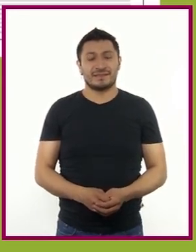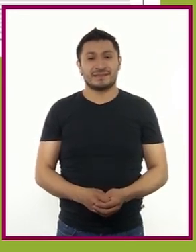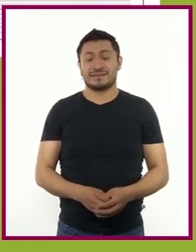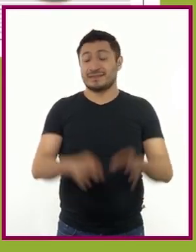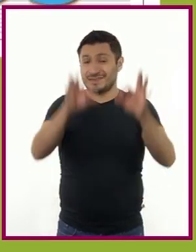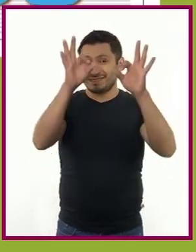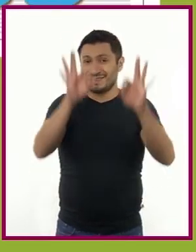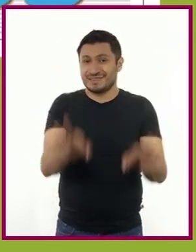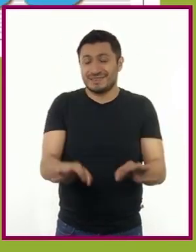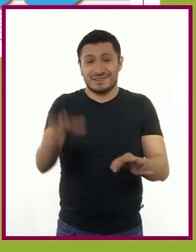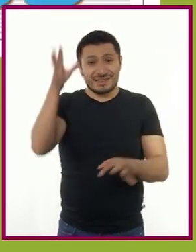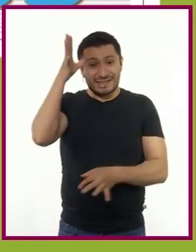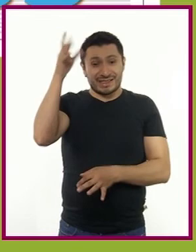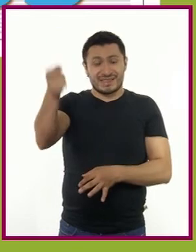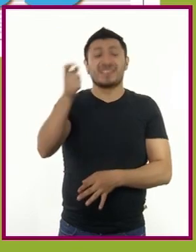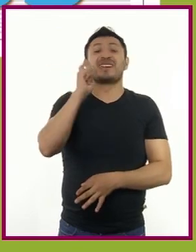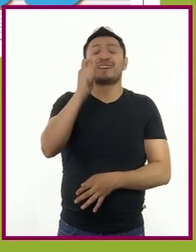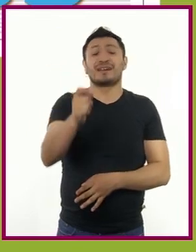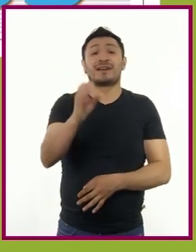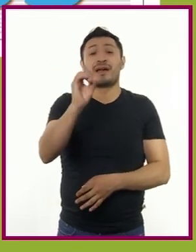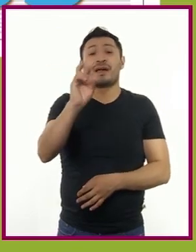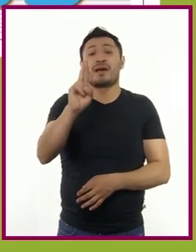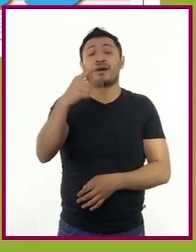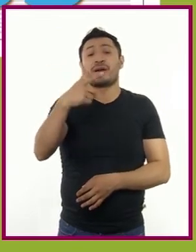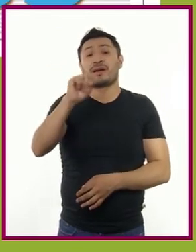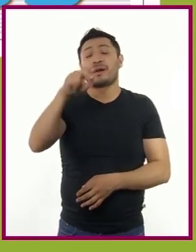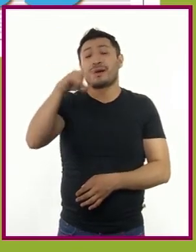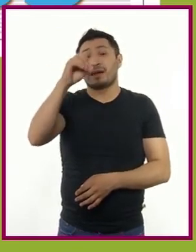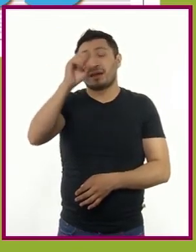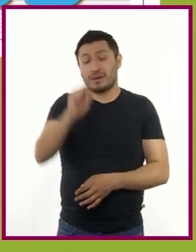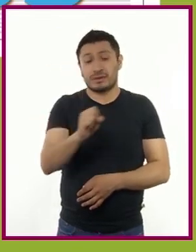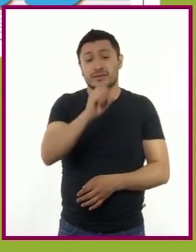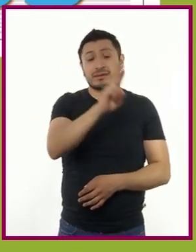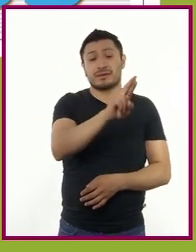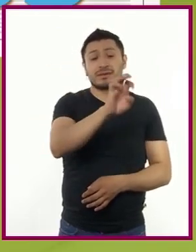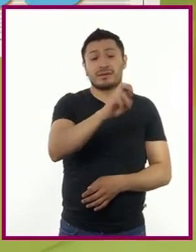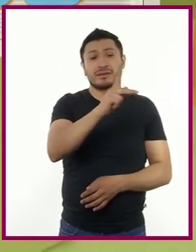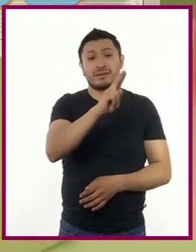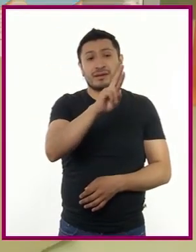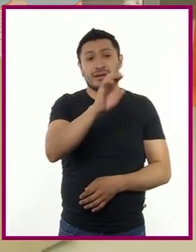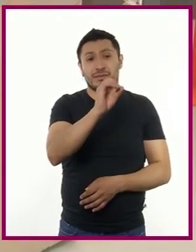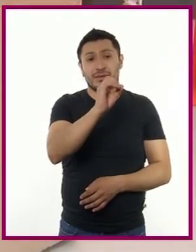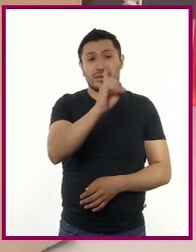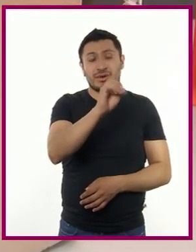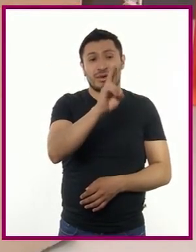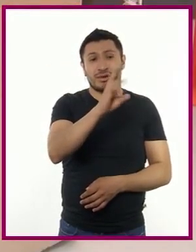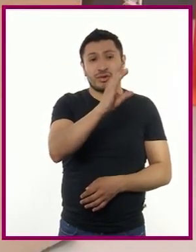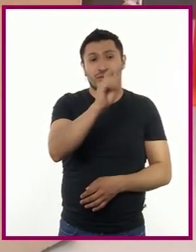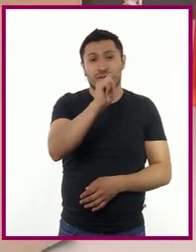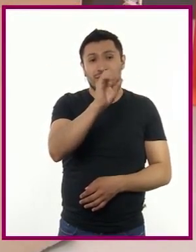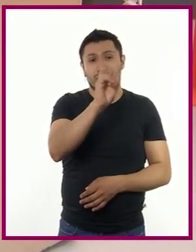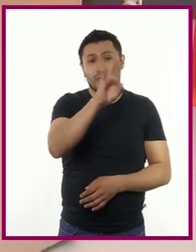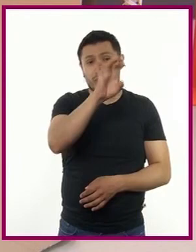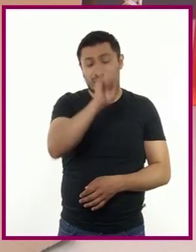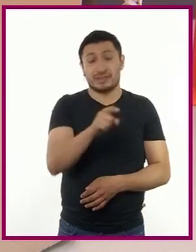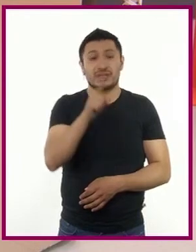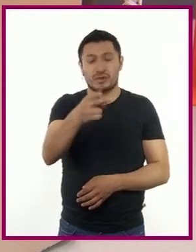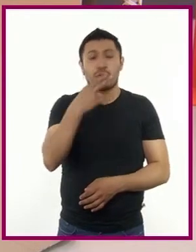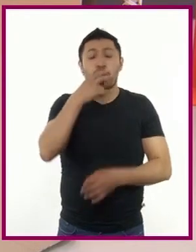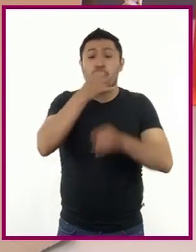Correcto. El concepto es órganos reproductores. Pueden utilizar la información de